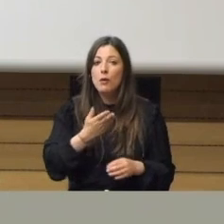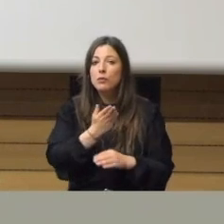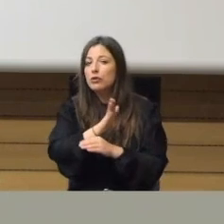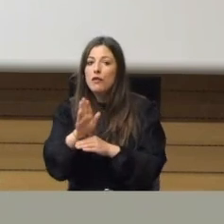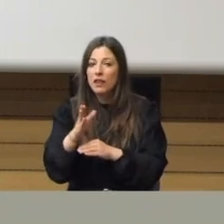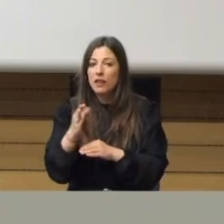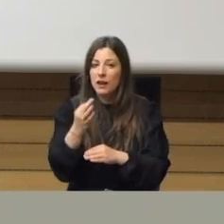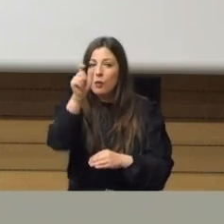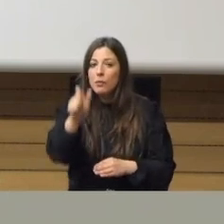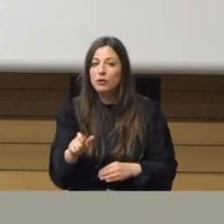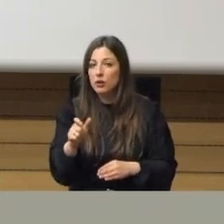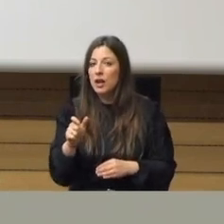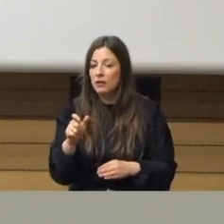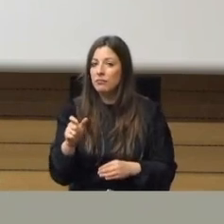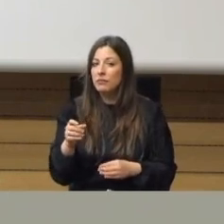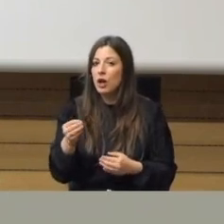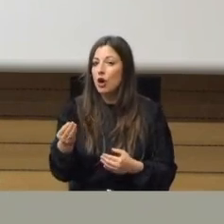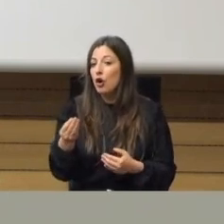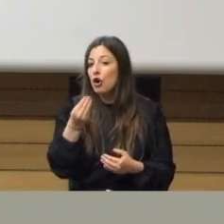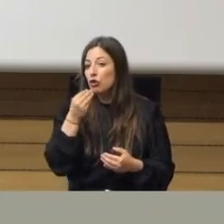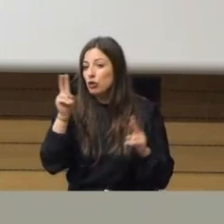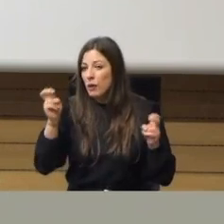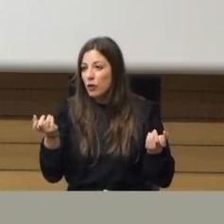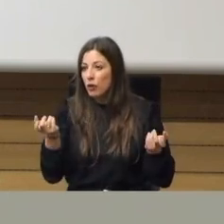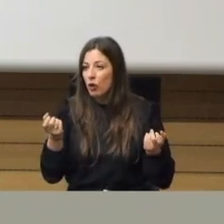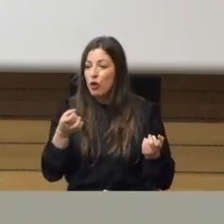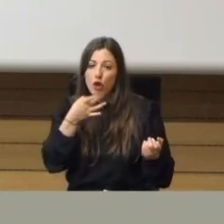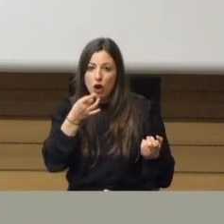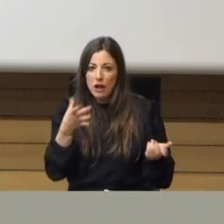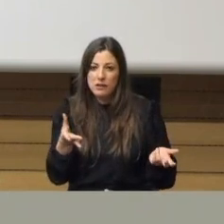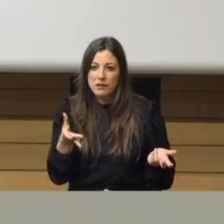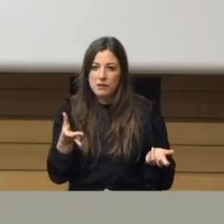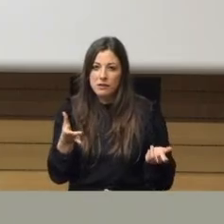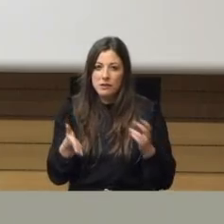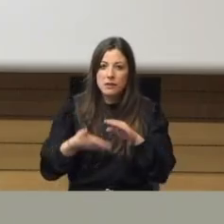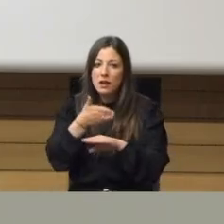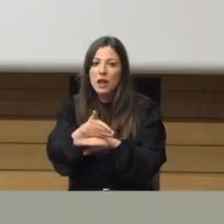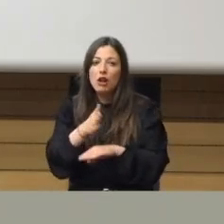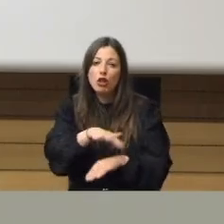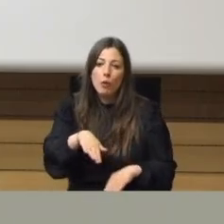consumidor, a un chico que consume drogas? ¿Dónde tiene que ir?